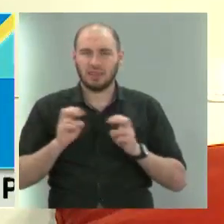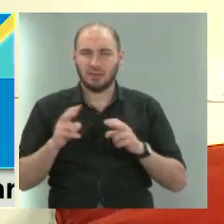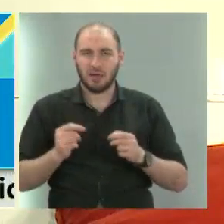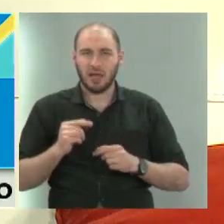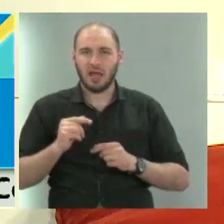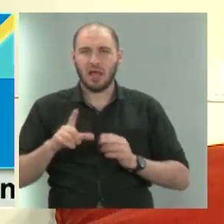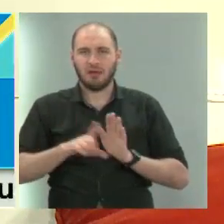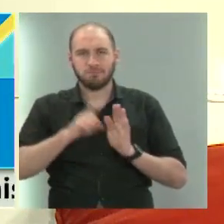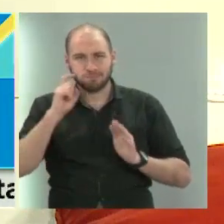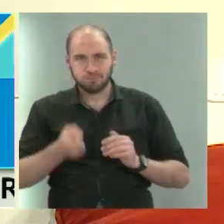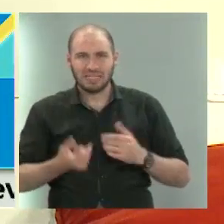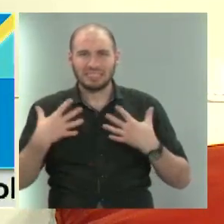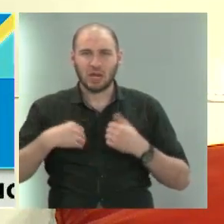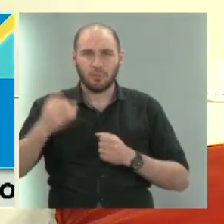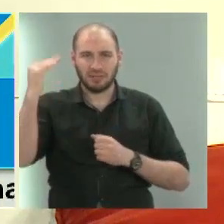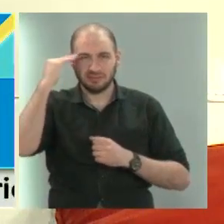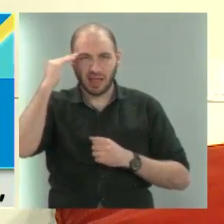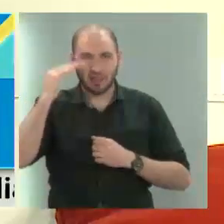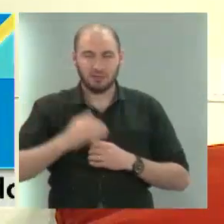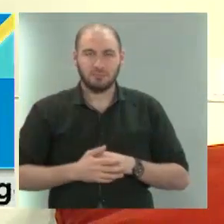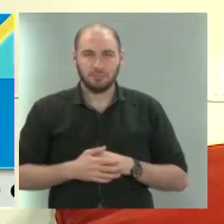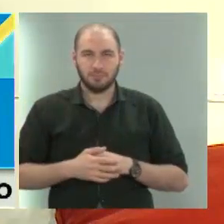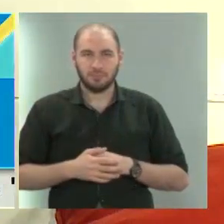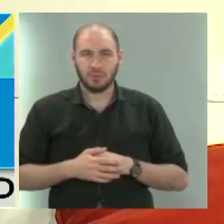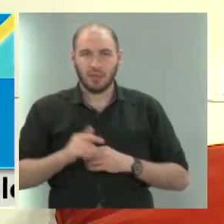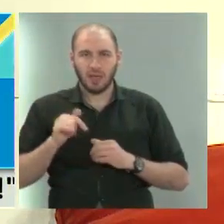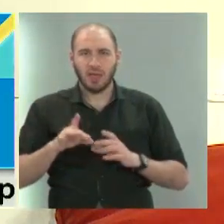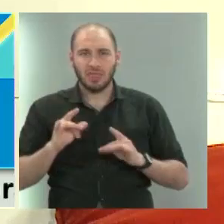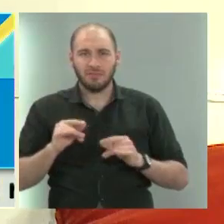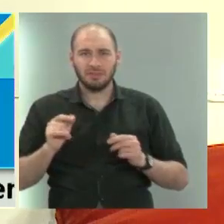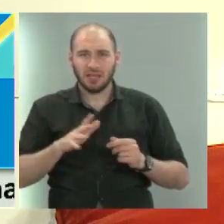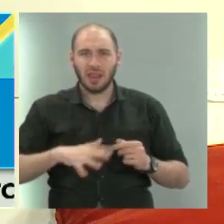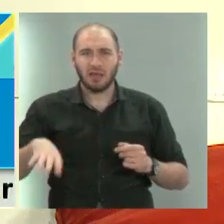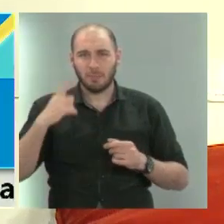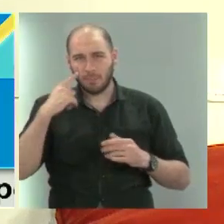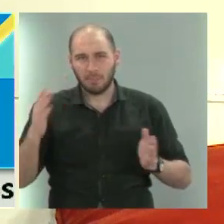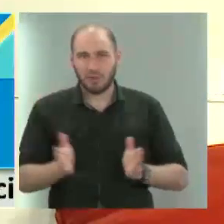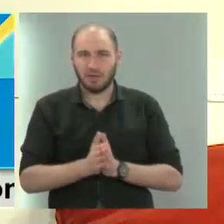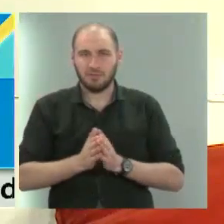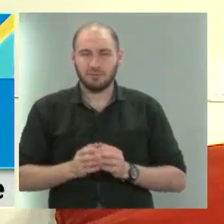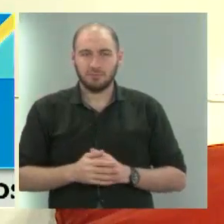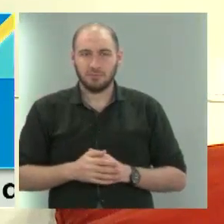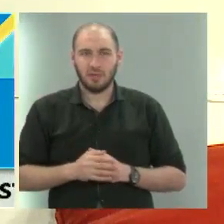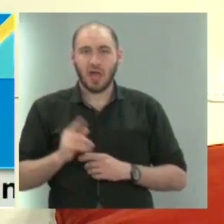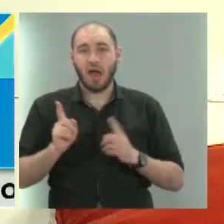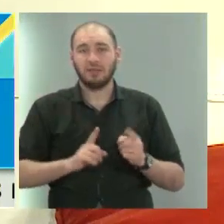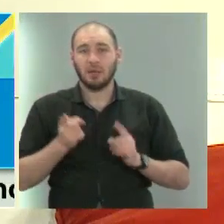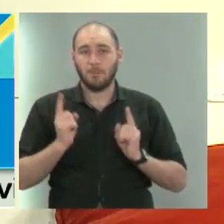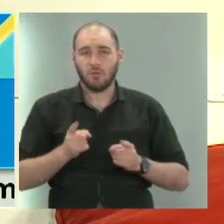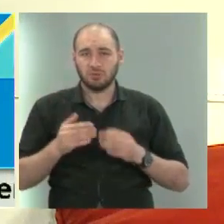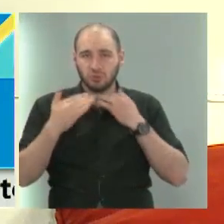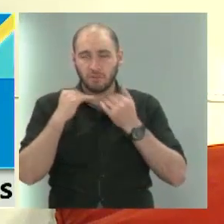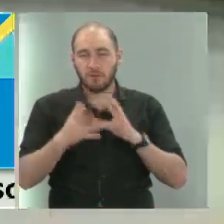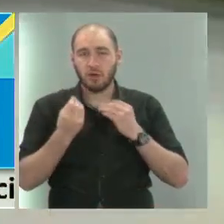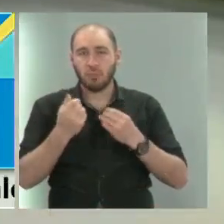veces con delito, con salud mental, ¿no? Que termina complicando el clima, ¿no? De convivencia, y por ahí los docentes no saben cómo